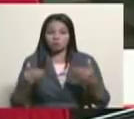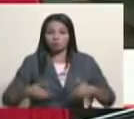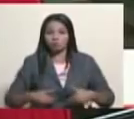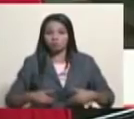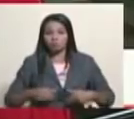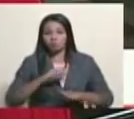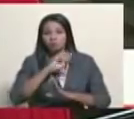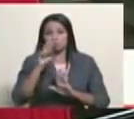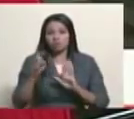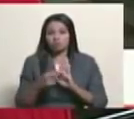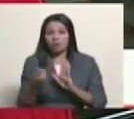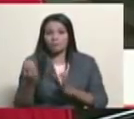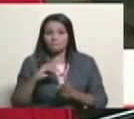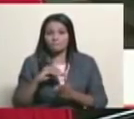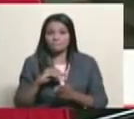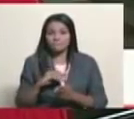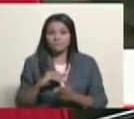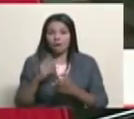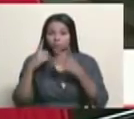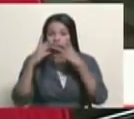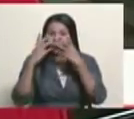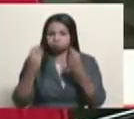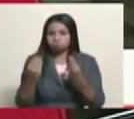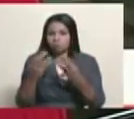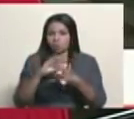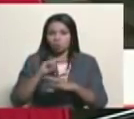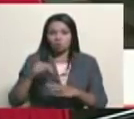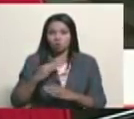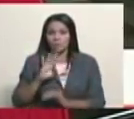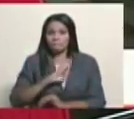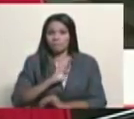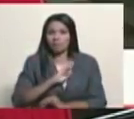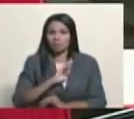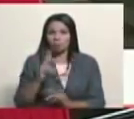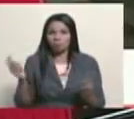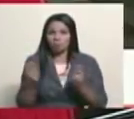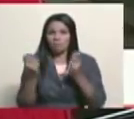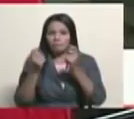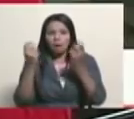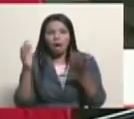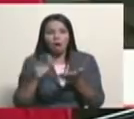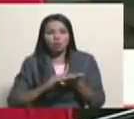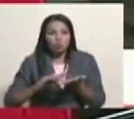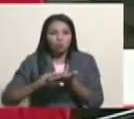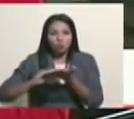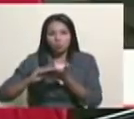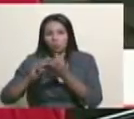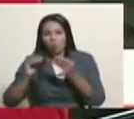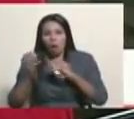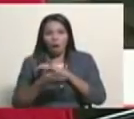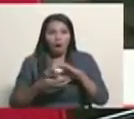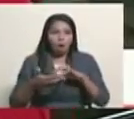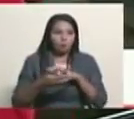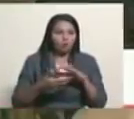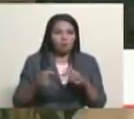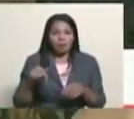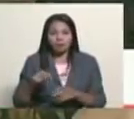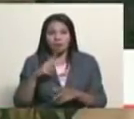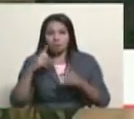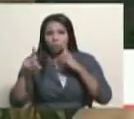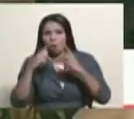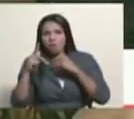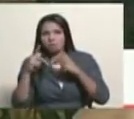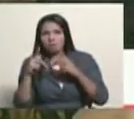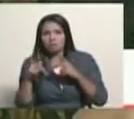nacional, convencido que somos nosotros mismos los que vamos a solucionar nuestros problemas. Lo que está ocurriendo en política